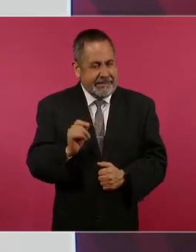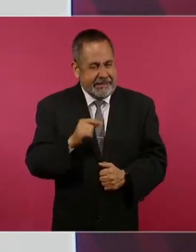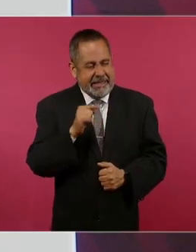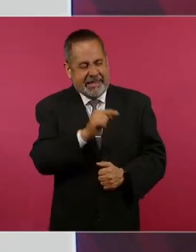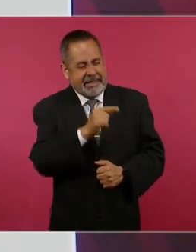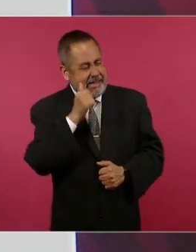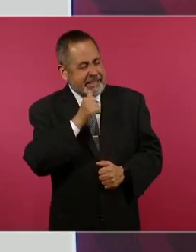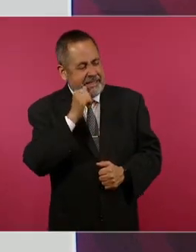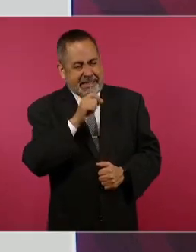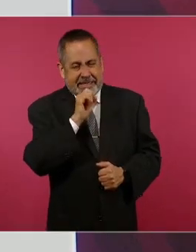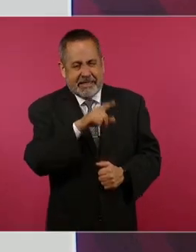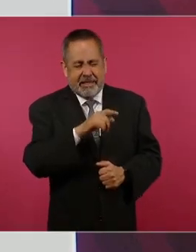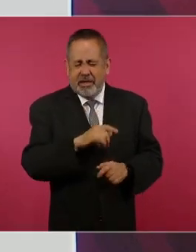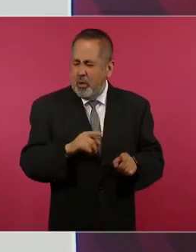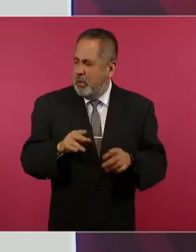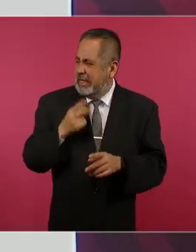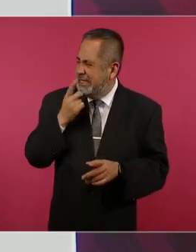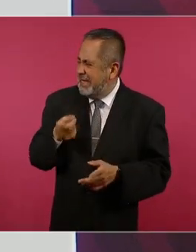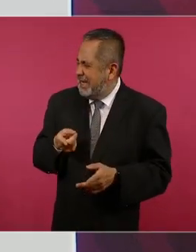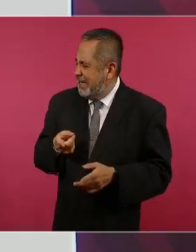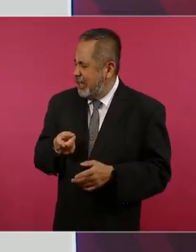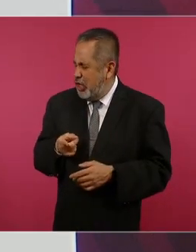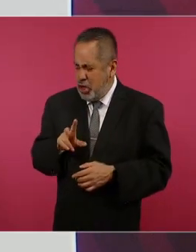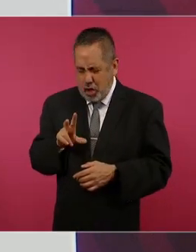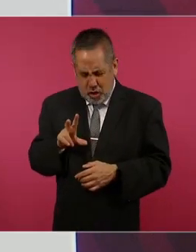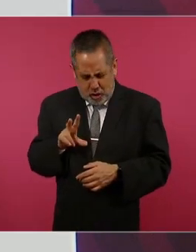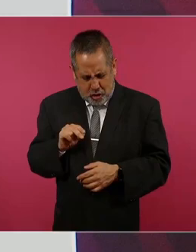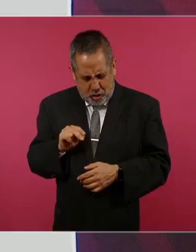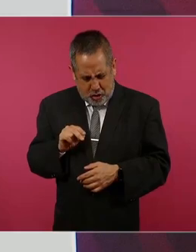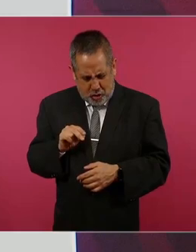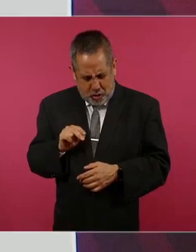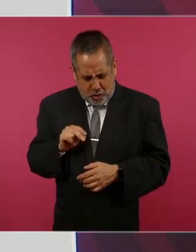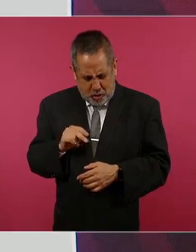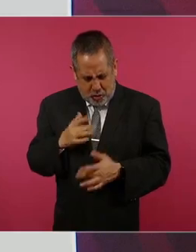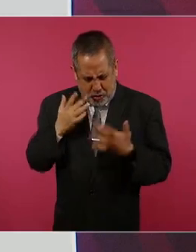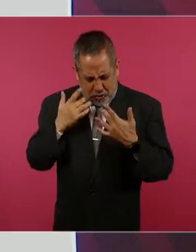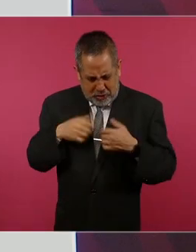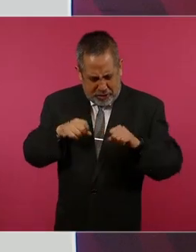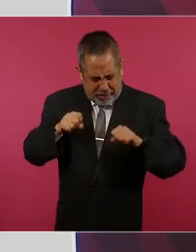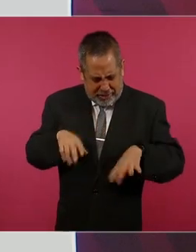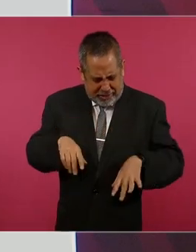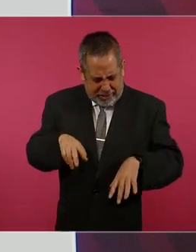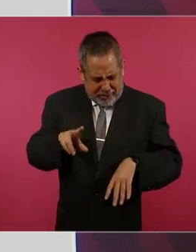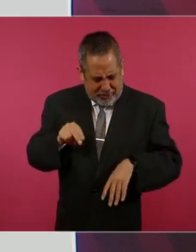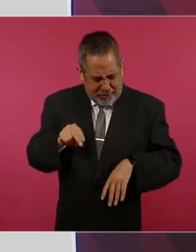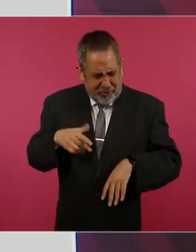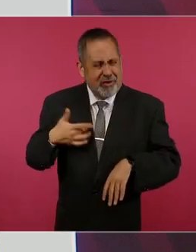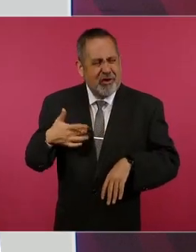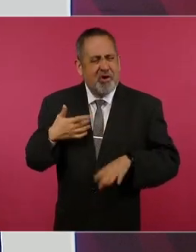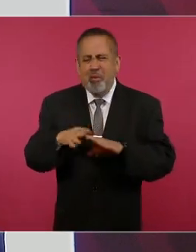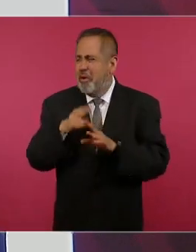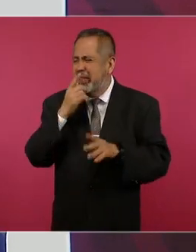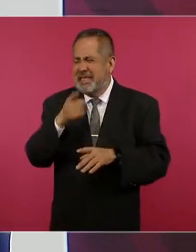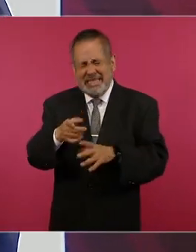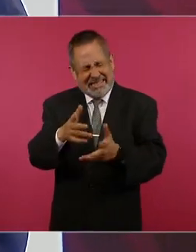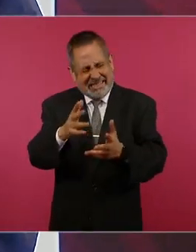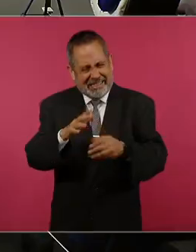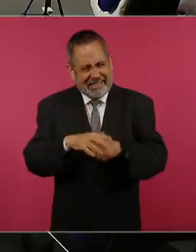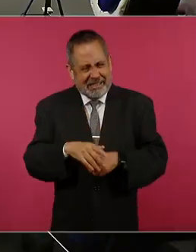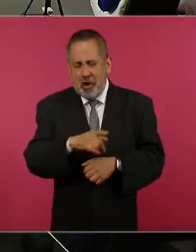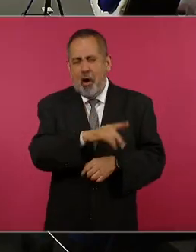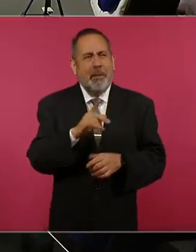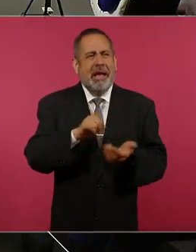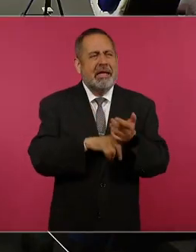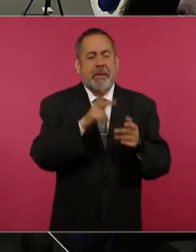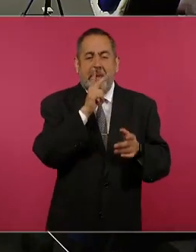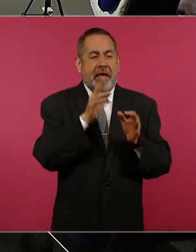Es así como no me voy a rendir, es más fresa,